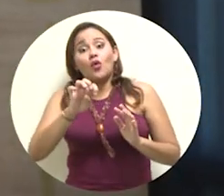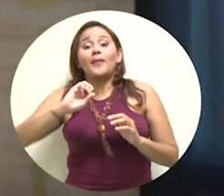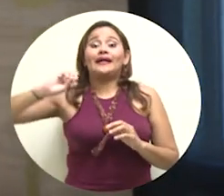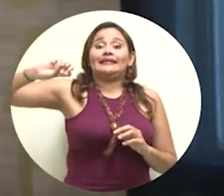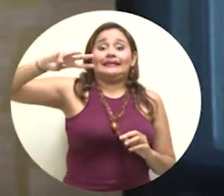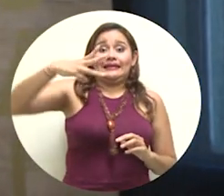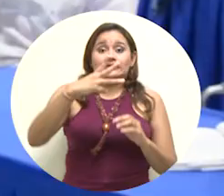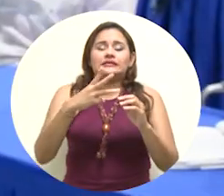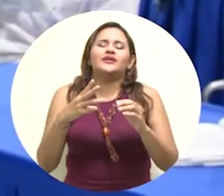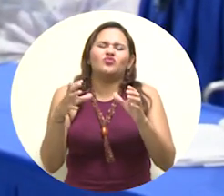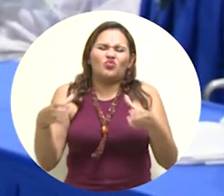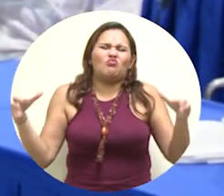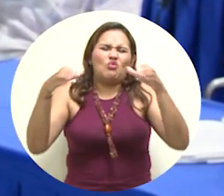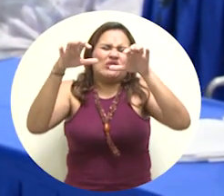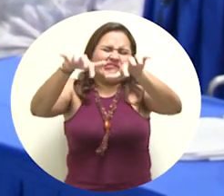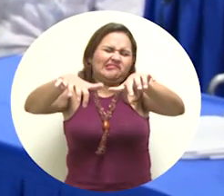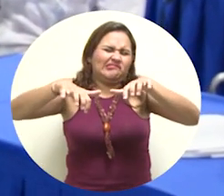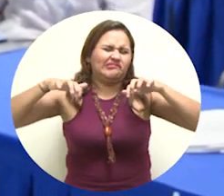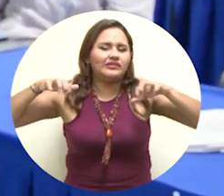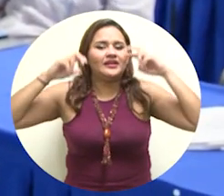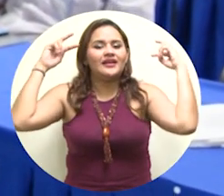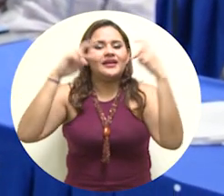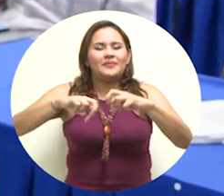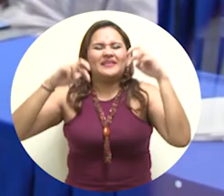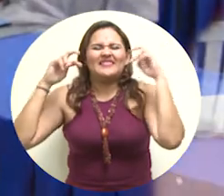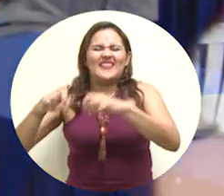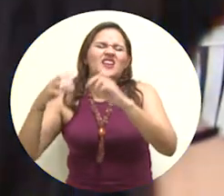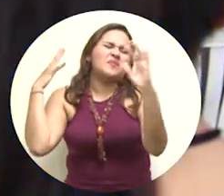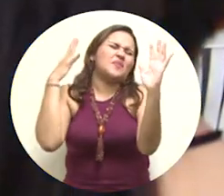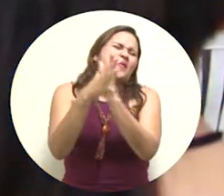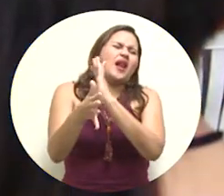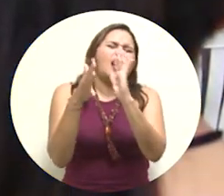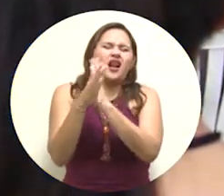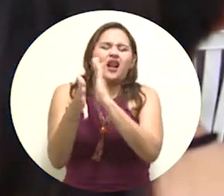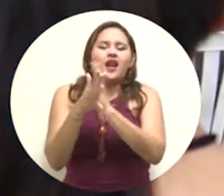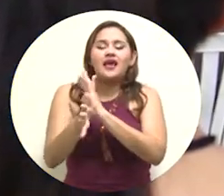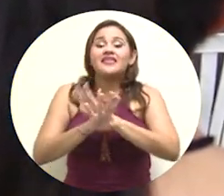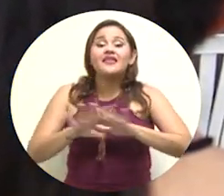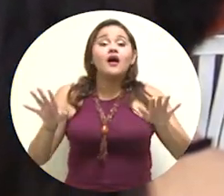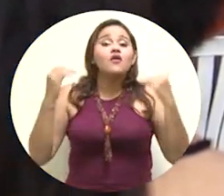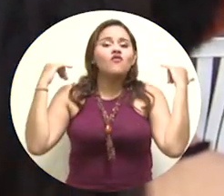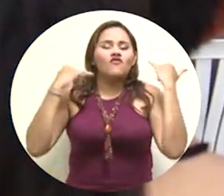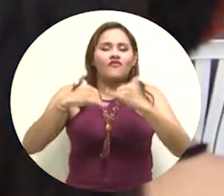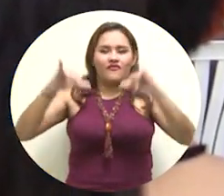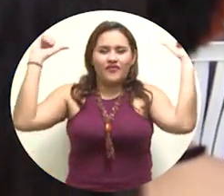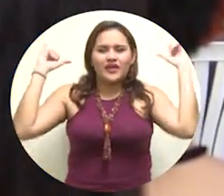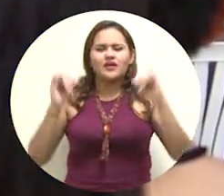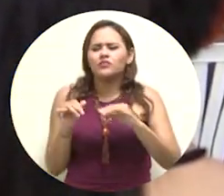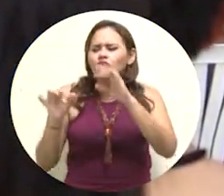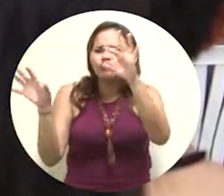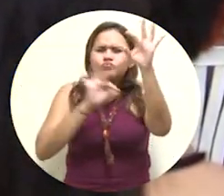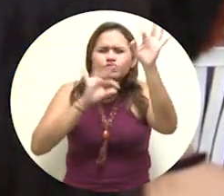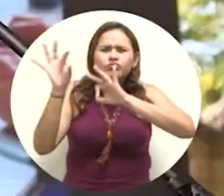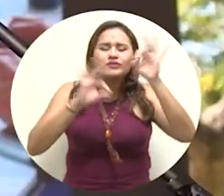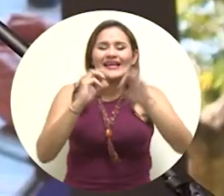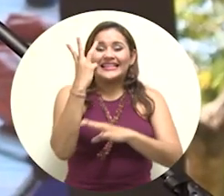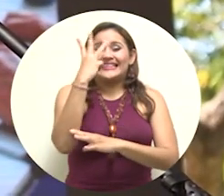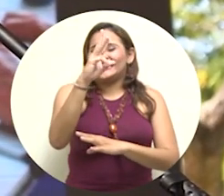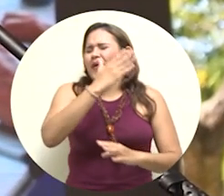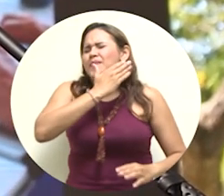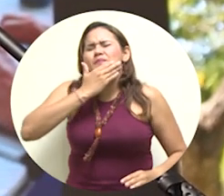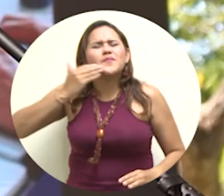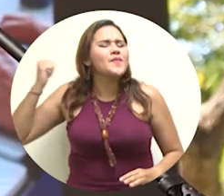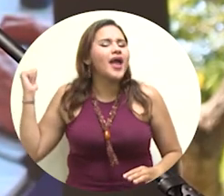Tercer Congreso Iberoamericano de Investigación sobre MIPYMES culminaron con la premiación a las 13 mejores ponencias,